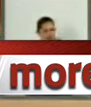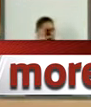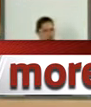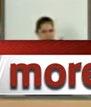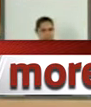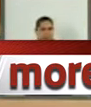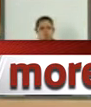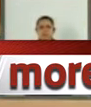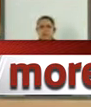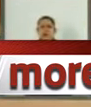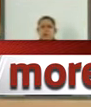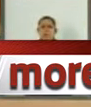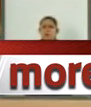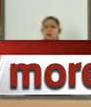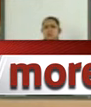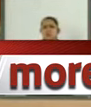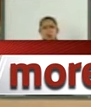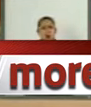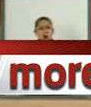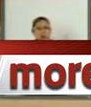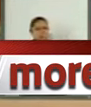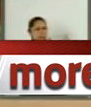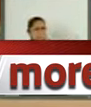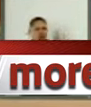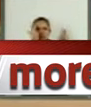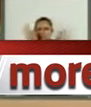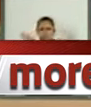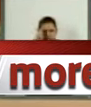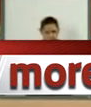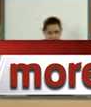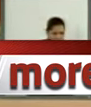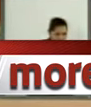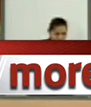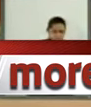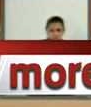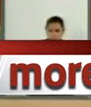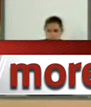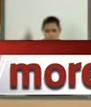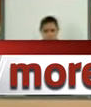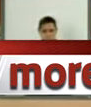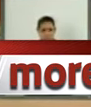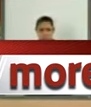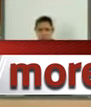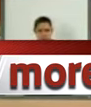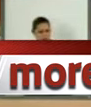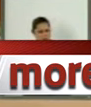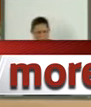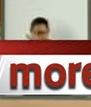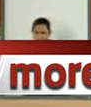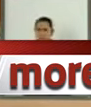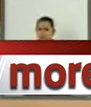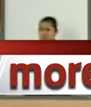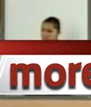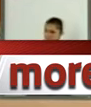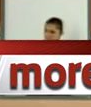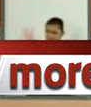permitiendo que los malos funcionarios queden impunes y que sean nuevamente los artífices